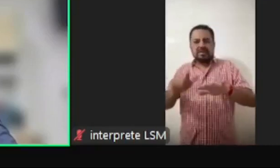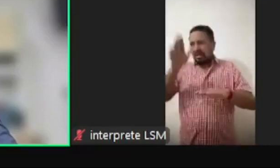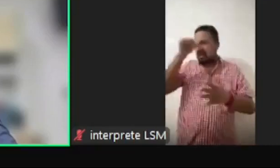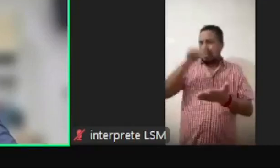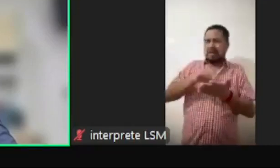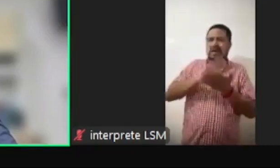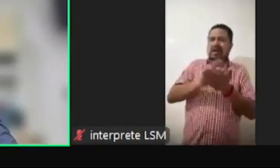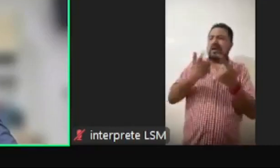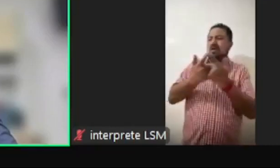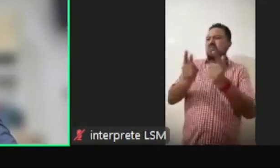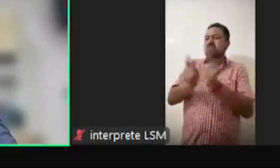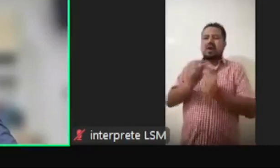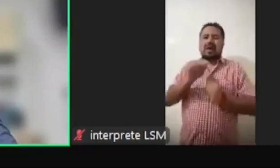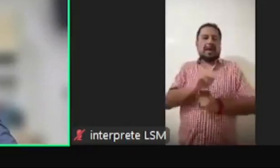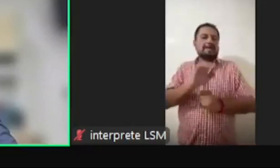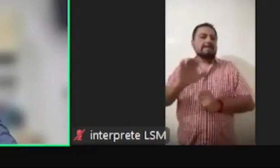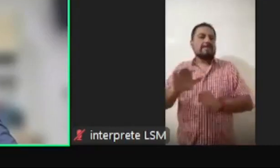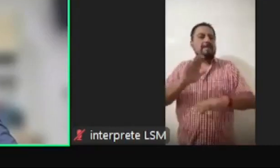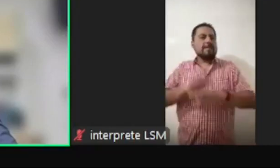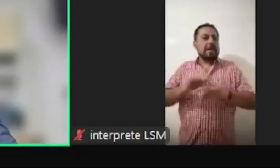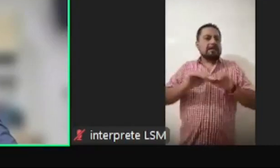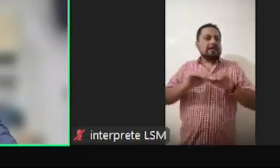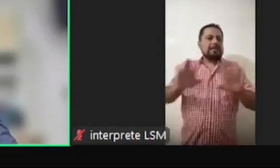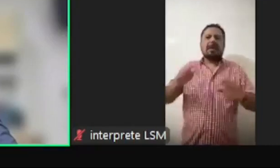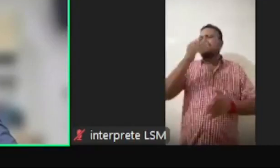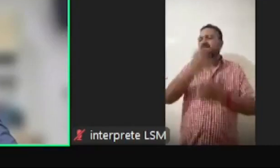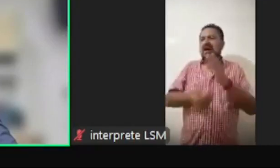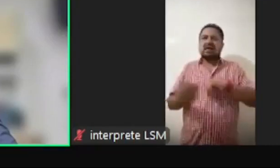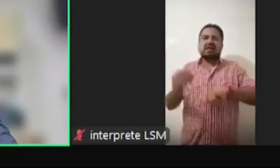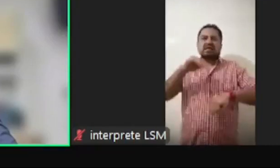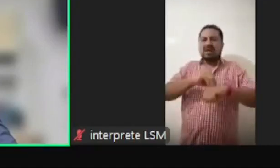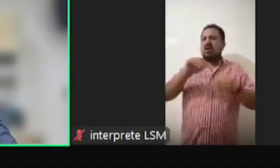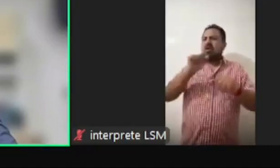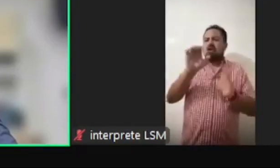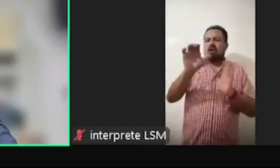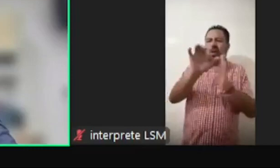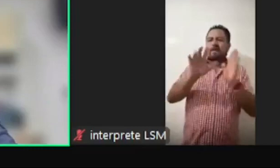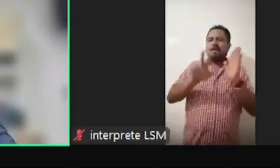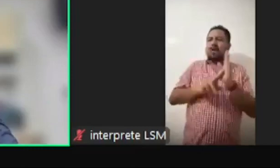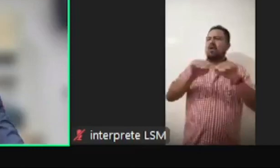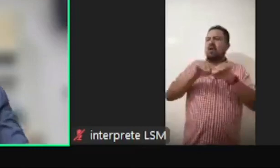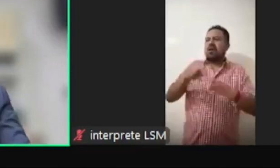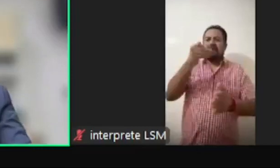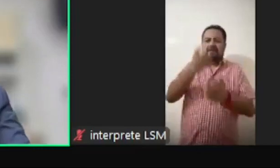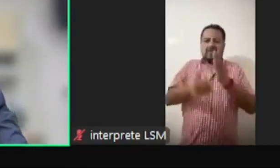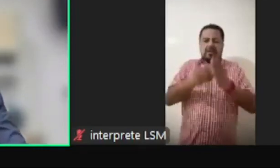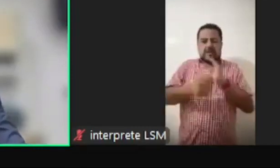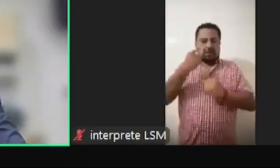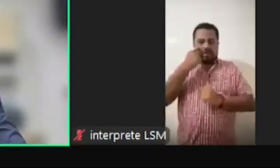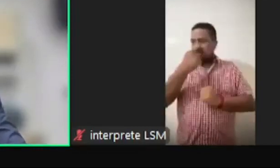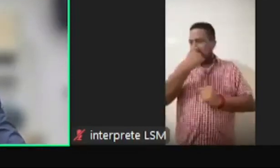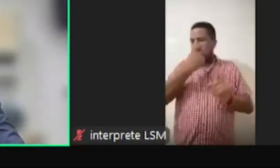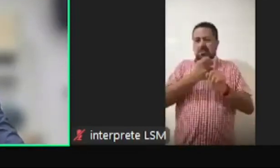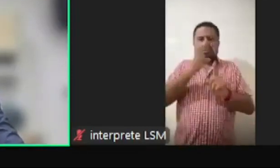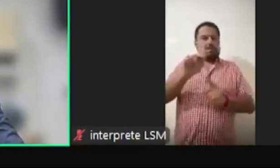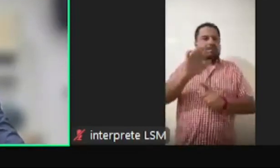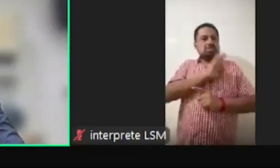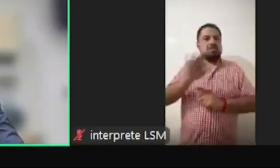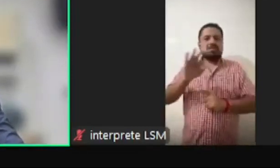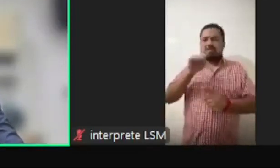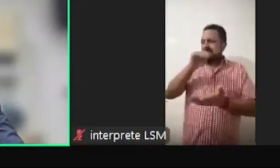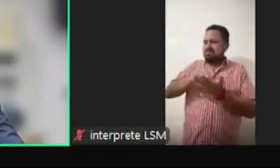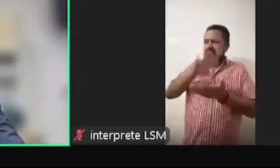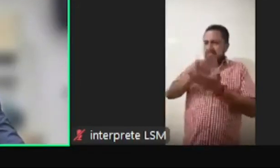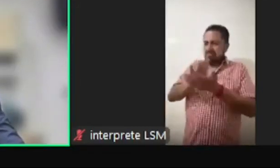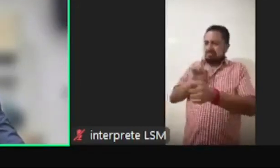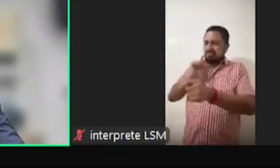Movimiento Ciudadano, es claro que incumplieron con las bases de la convocatoria. En ese sentido, no sería posible ordenar su registro de manera